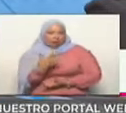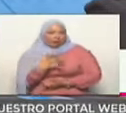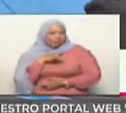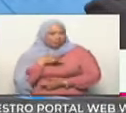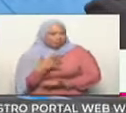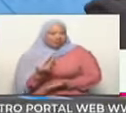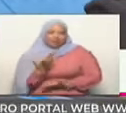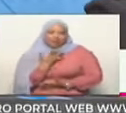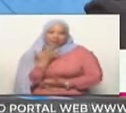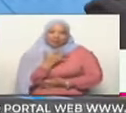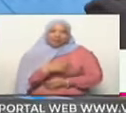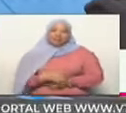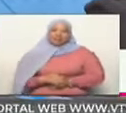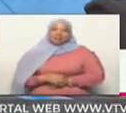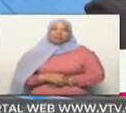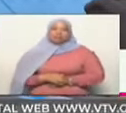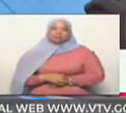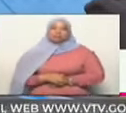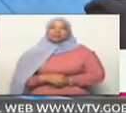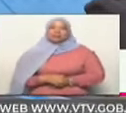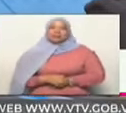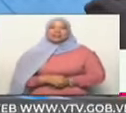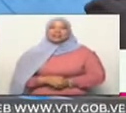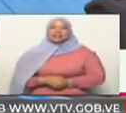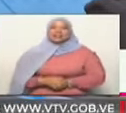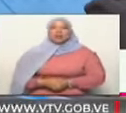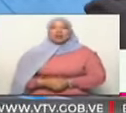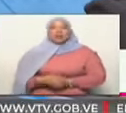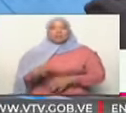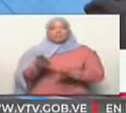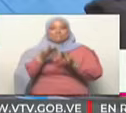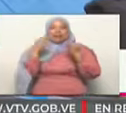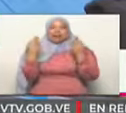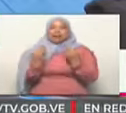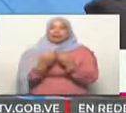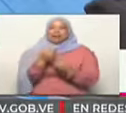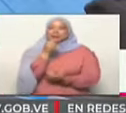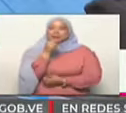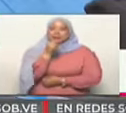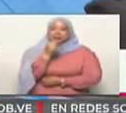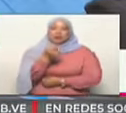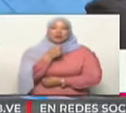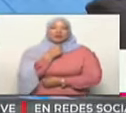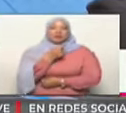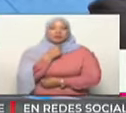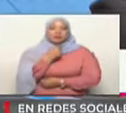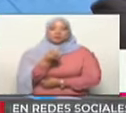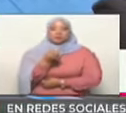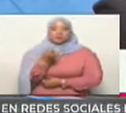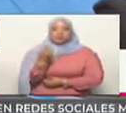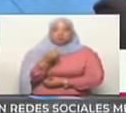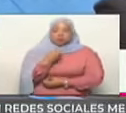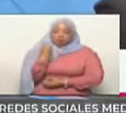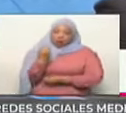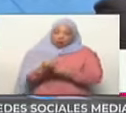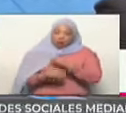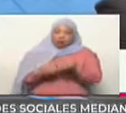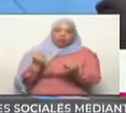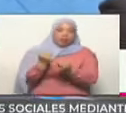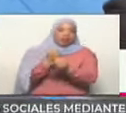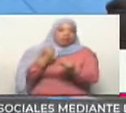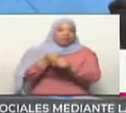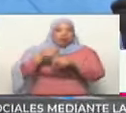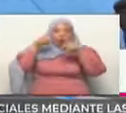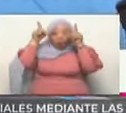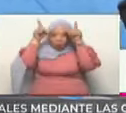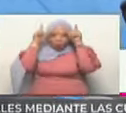sí soy, sí soy. Bueno, presidente, encantado de trabajar con esta gente. Ellos, la mística que tienen, el ánimo,